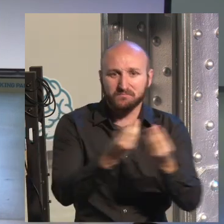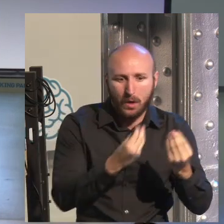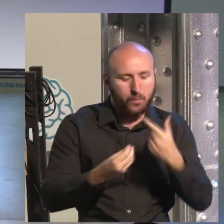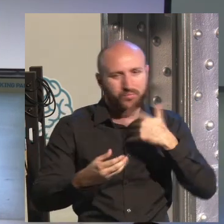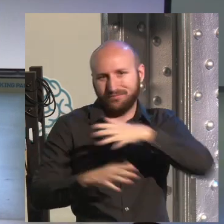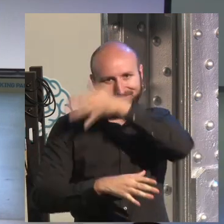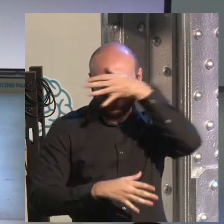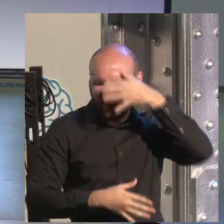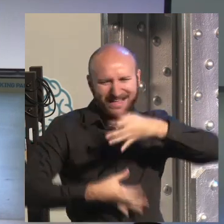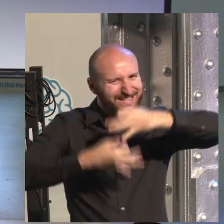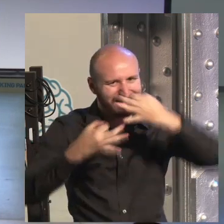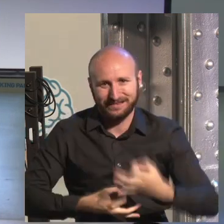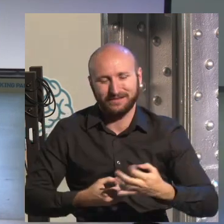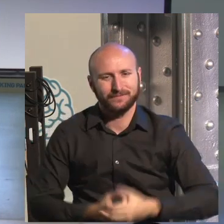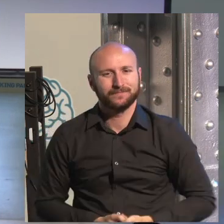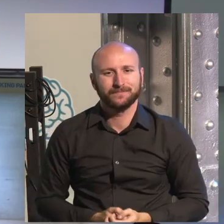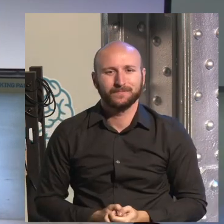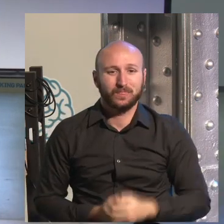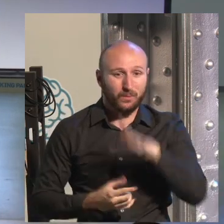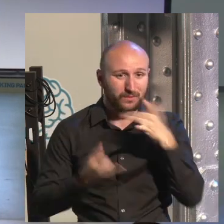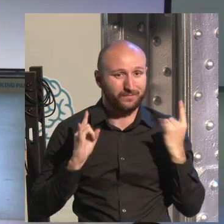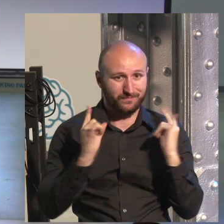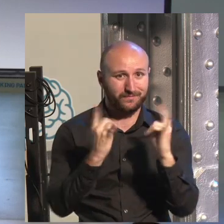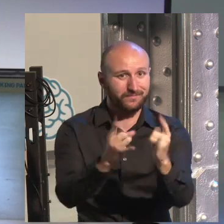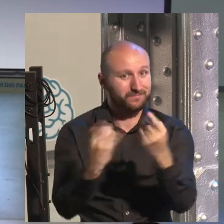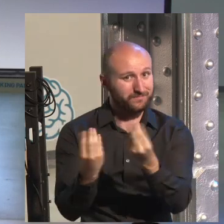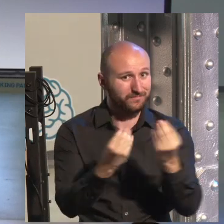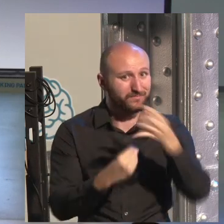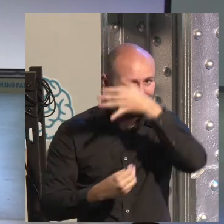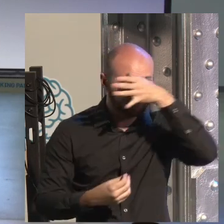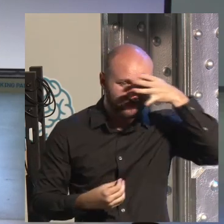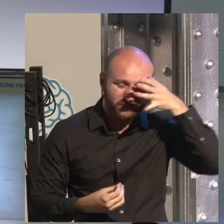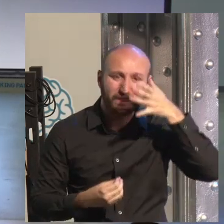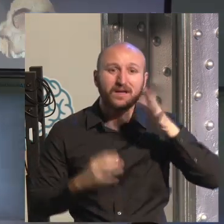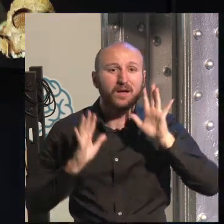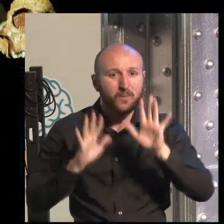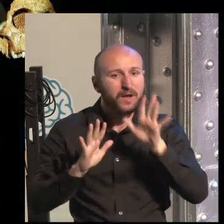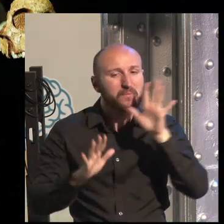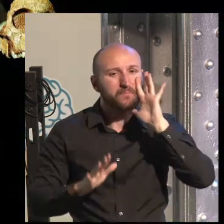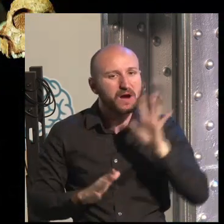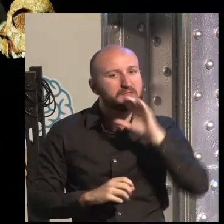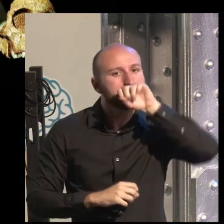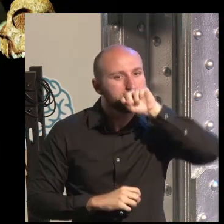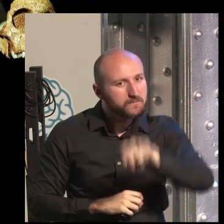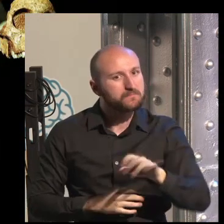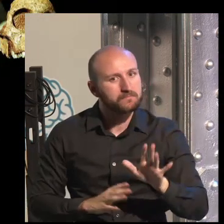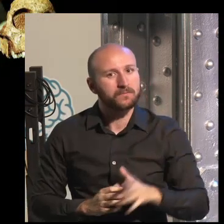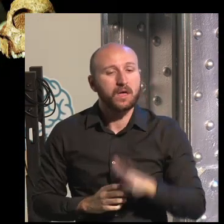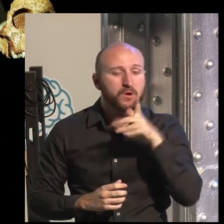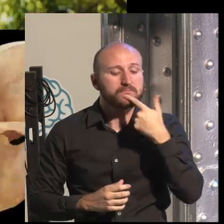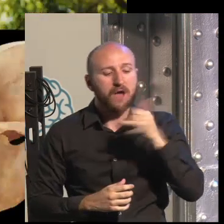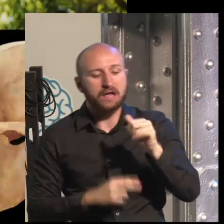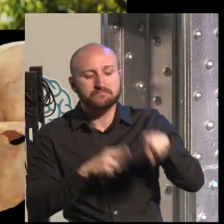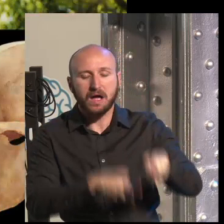calor. En la sabana hace mucho calor. Pero eso sí, parecen muy fieros y tienen aquí armas con las